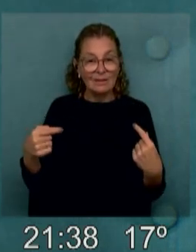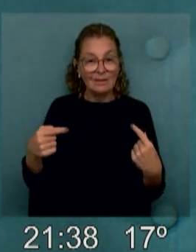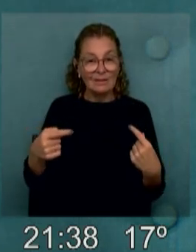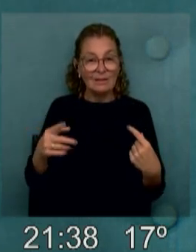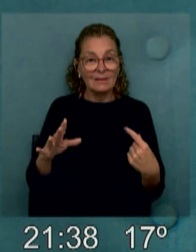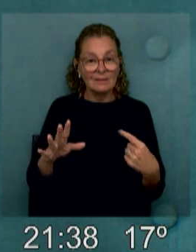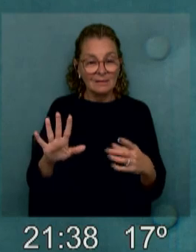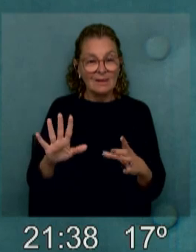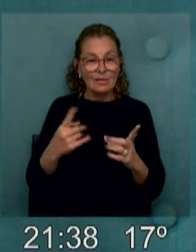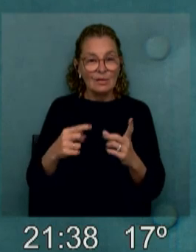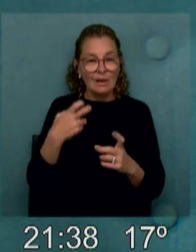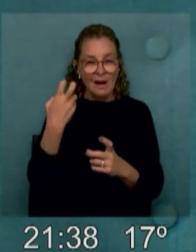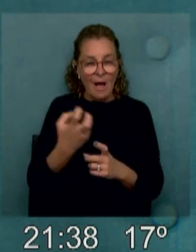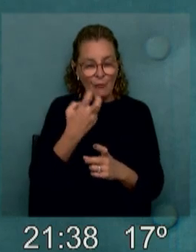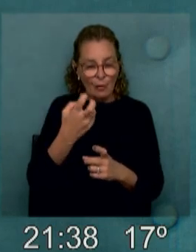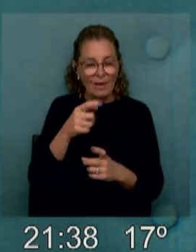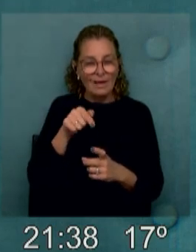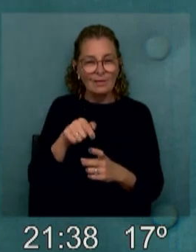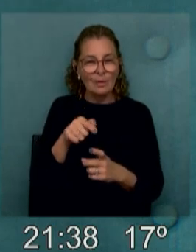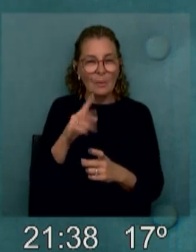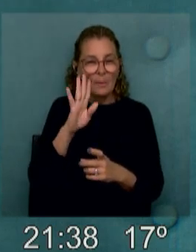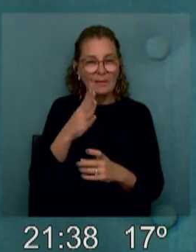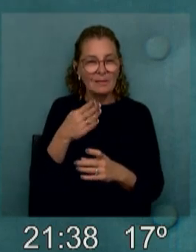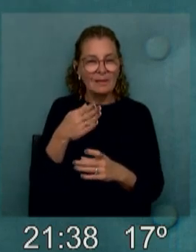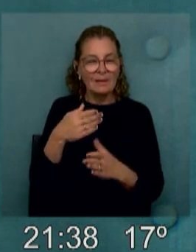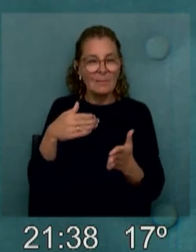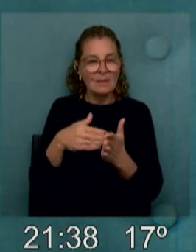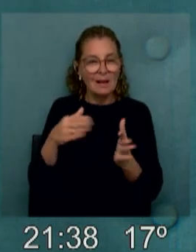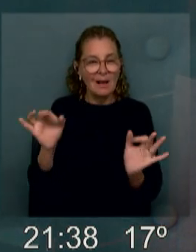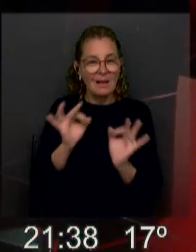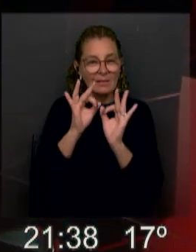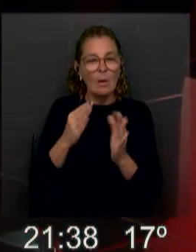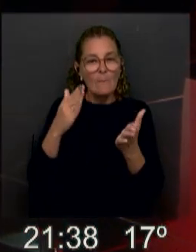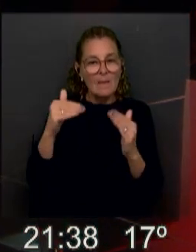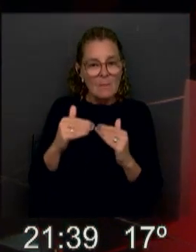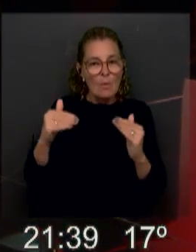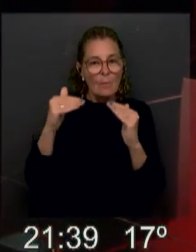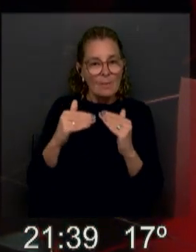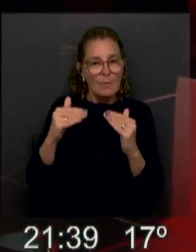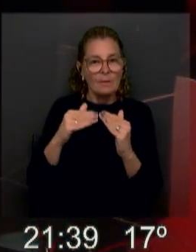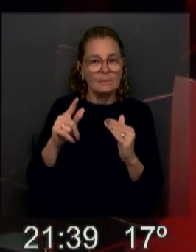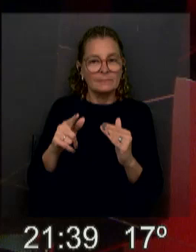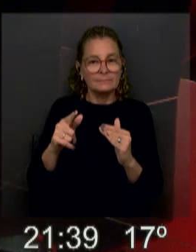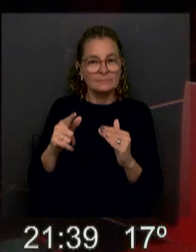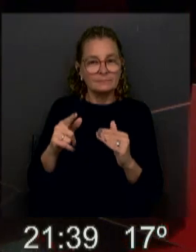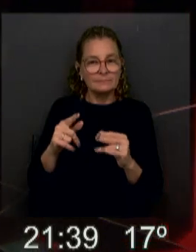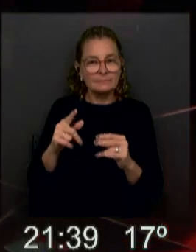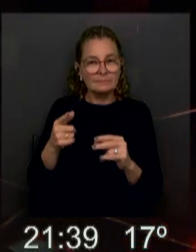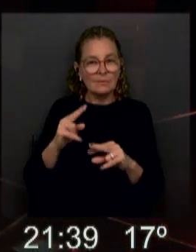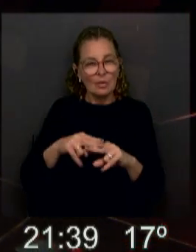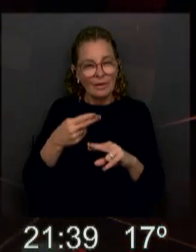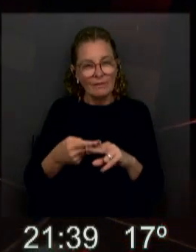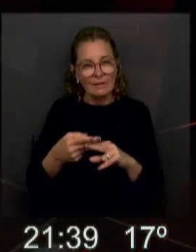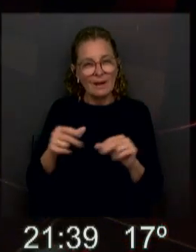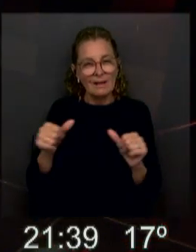bueno, hay la búsqueda esa, creo que limitar a las canciones a siempre al mismo formato también te hace que te repitas, que